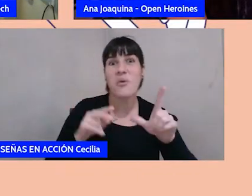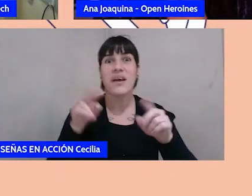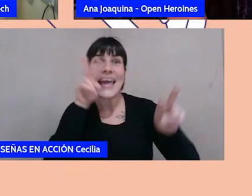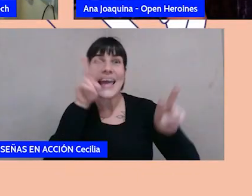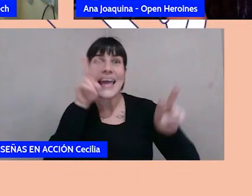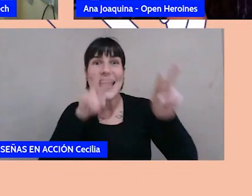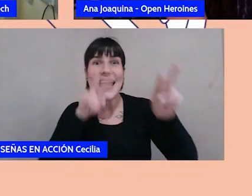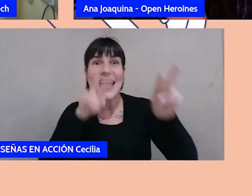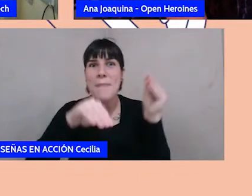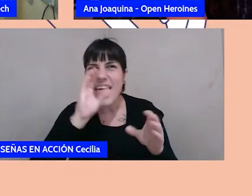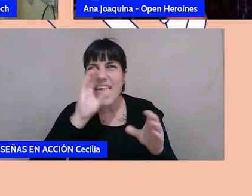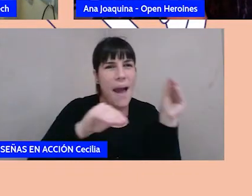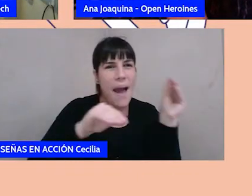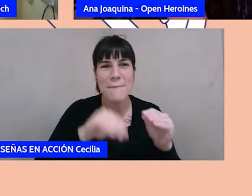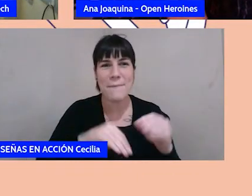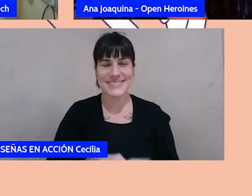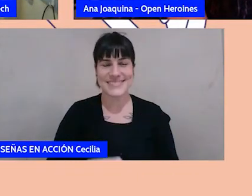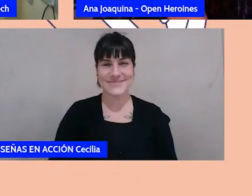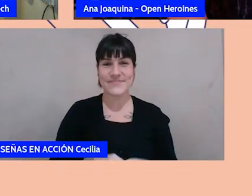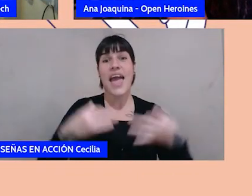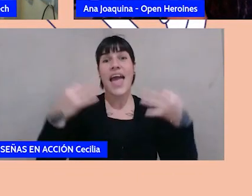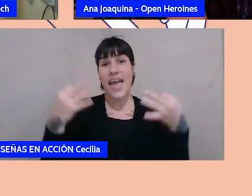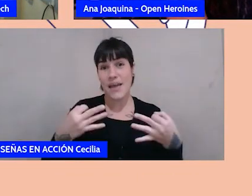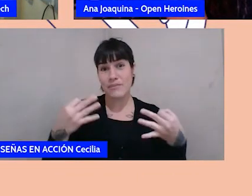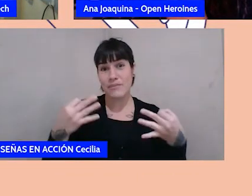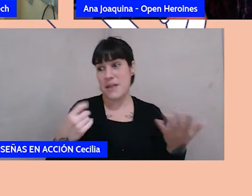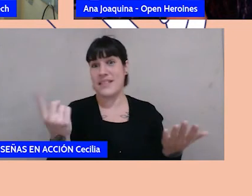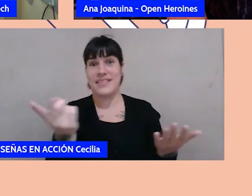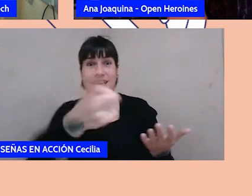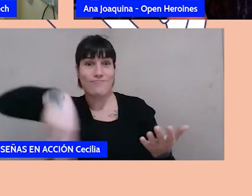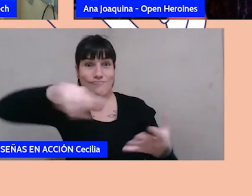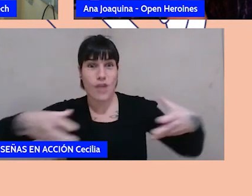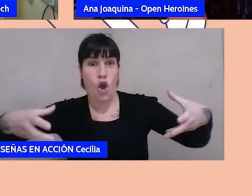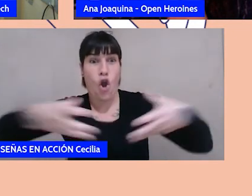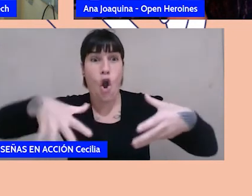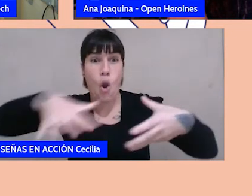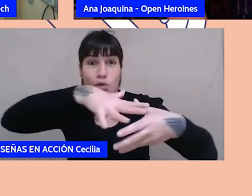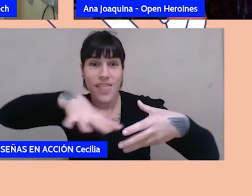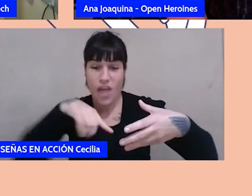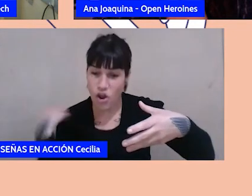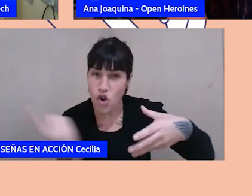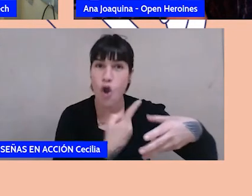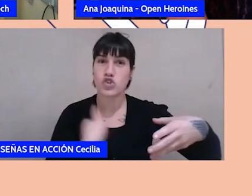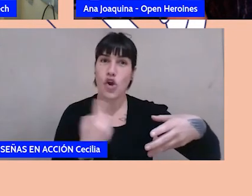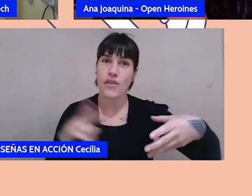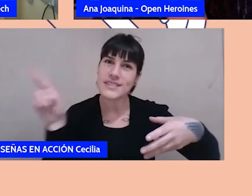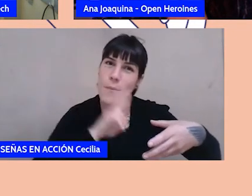sobre todo como mujeres, ¿no?, que nos fijemos metas, expectativas altas, porque somos muy capaces